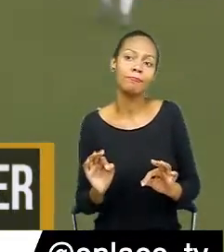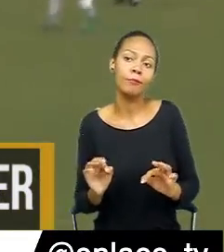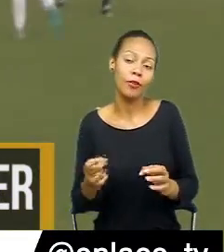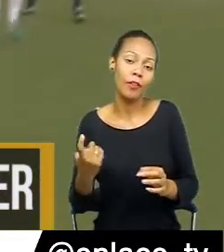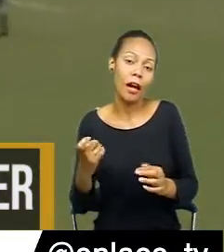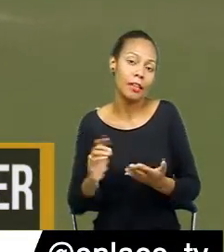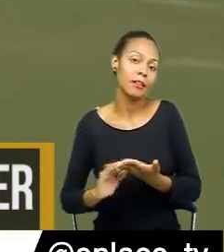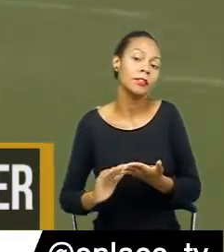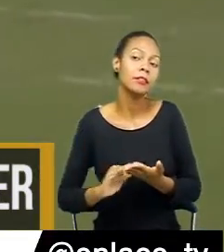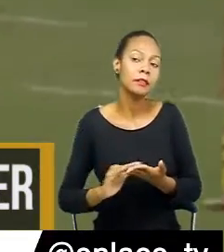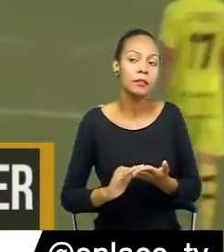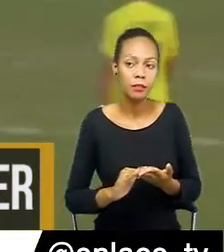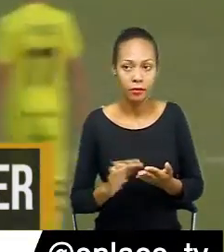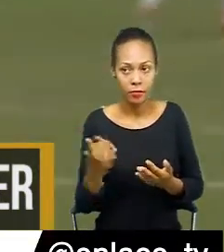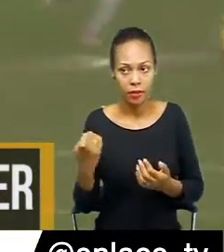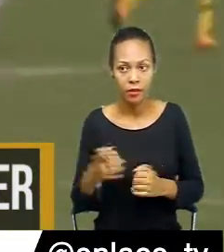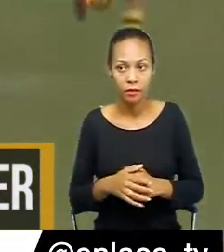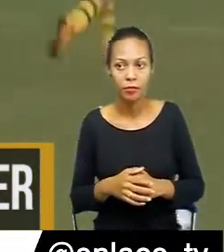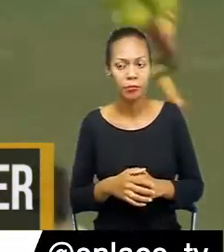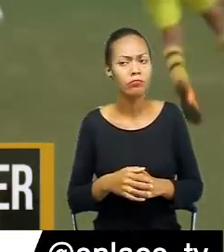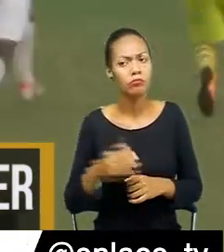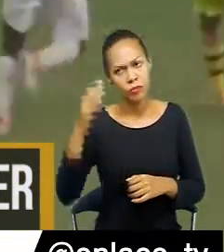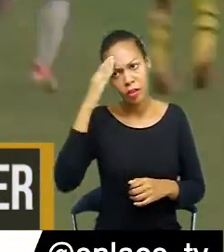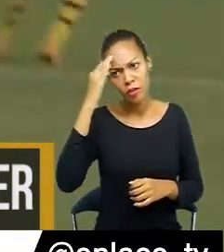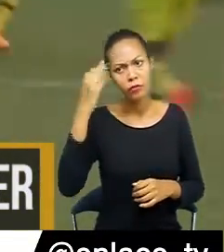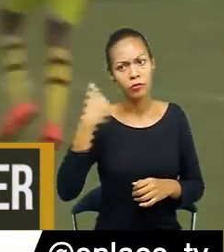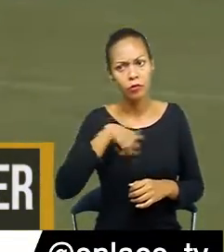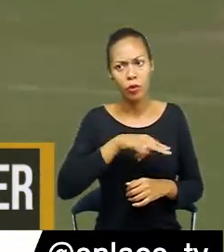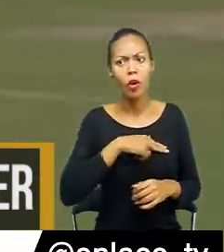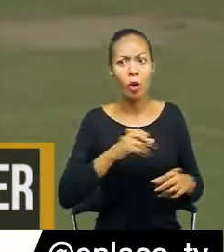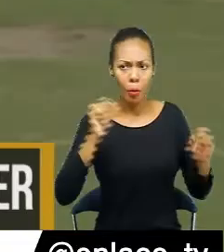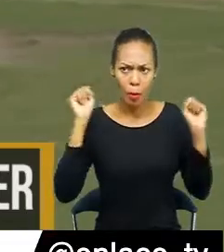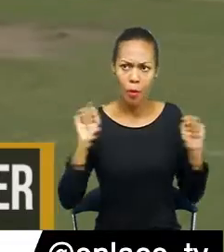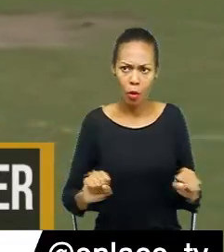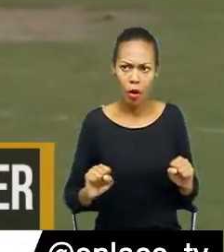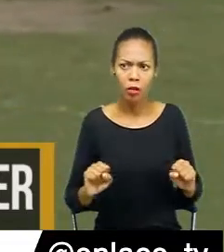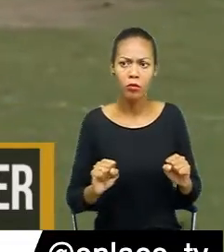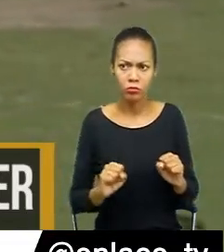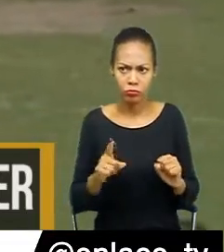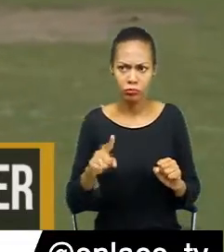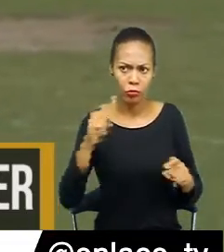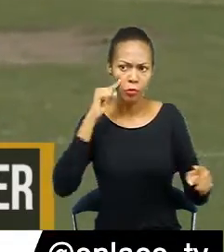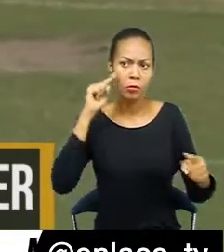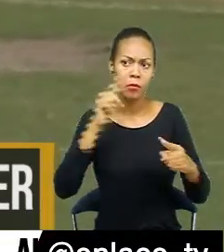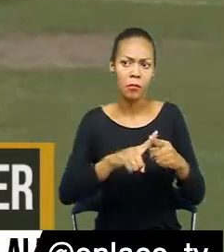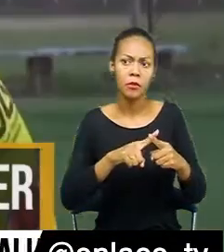resultado positivo. Sabemos el potencial que tenemos, sabemos lo que podemos lograr de visitantes,